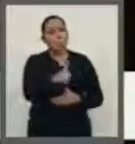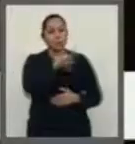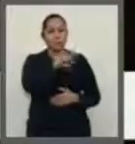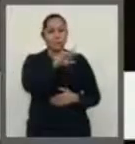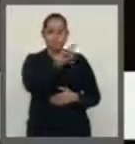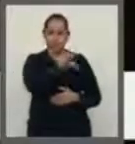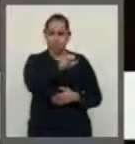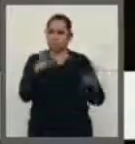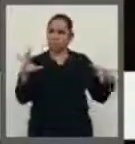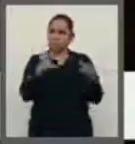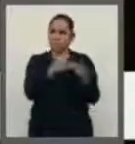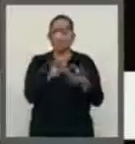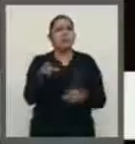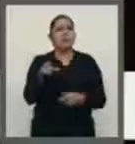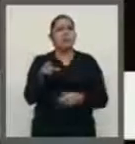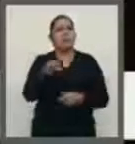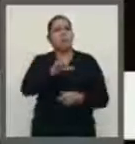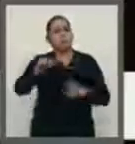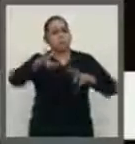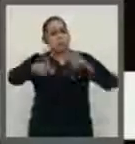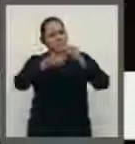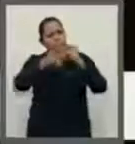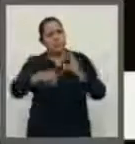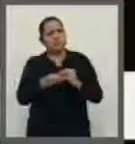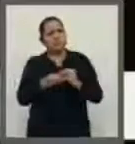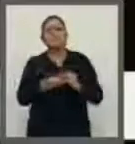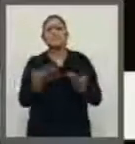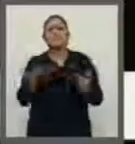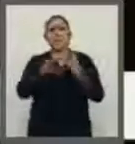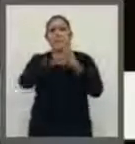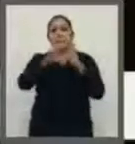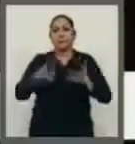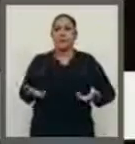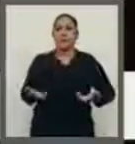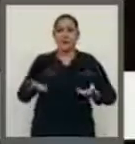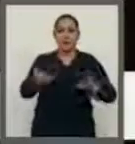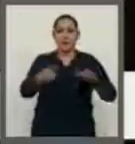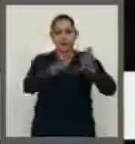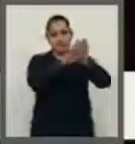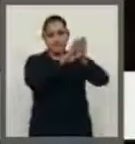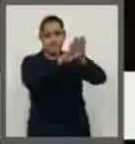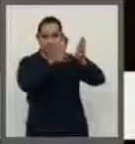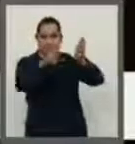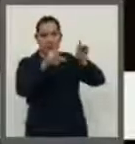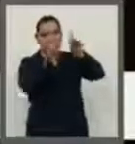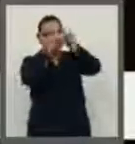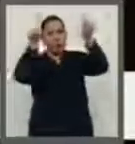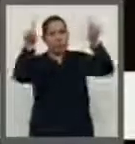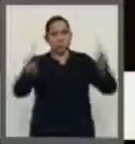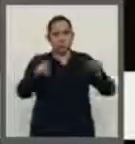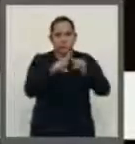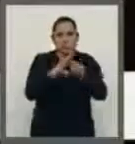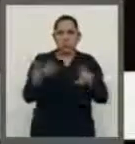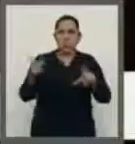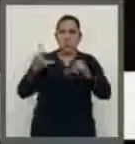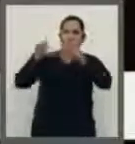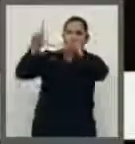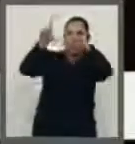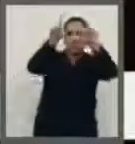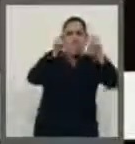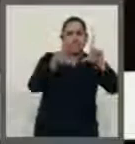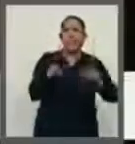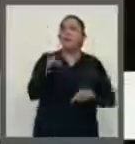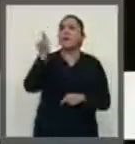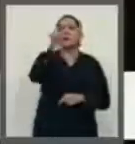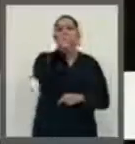complementarios, vallas, bardas, pendones, que también se utilizan para la comunicación gubernamental.